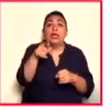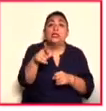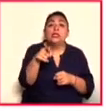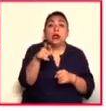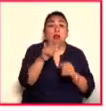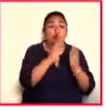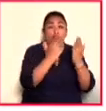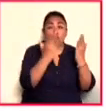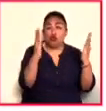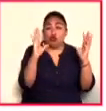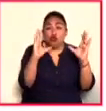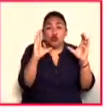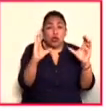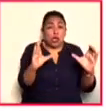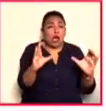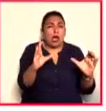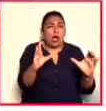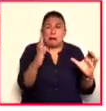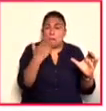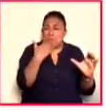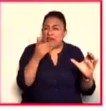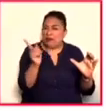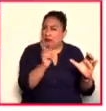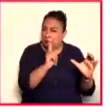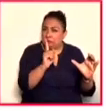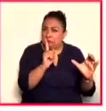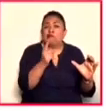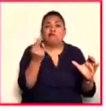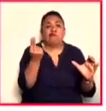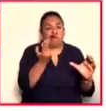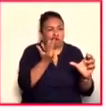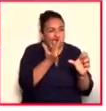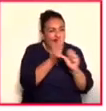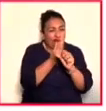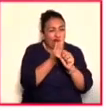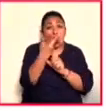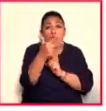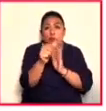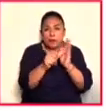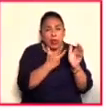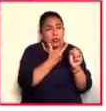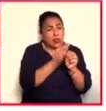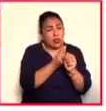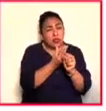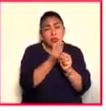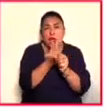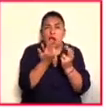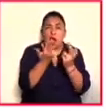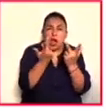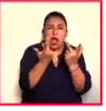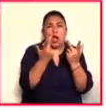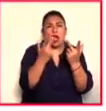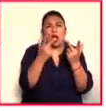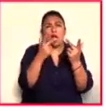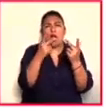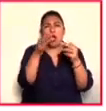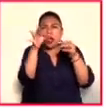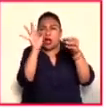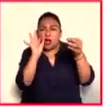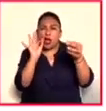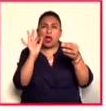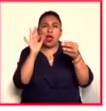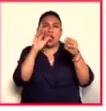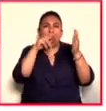esta magna pieza no era muy bueno, y han sido necesarios 8 meses para arreglar roturas, pérdidas de pintura, eliminar